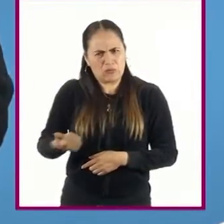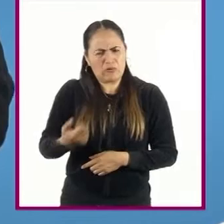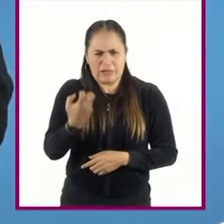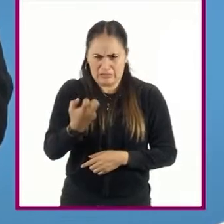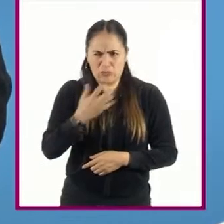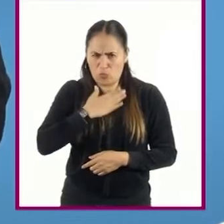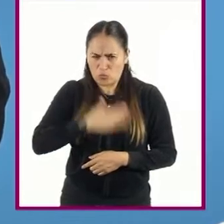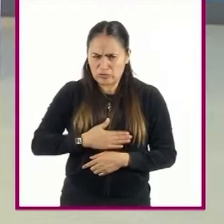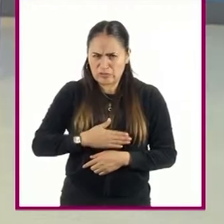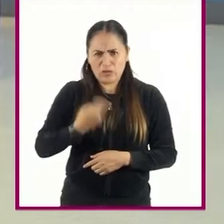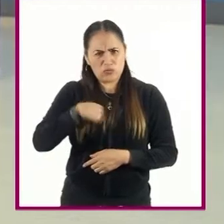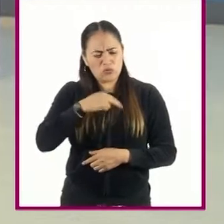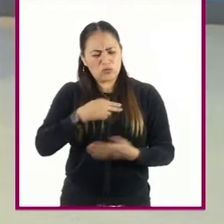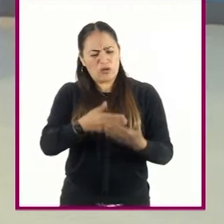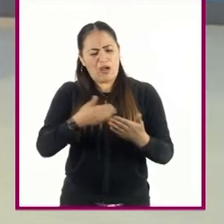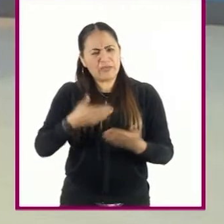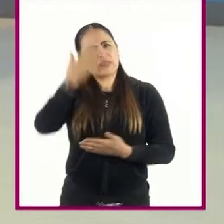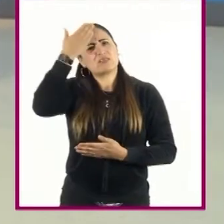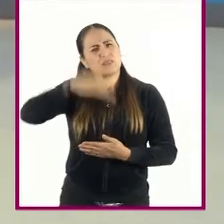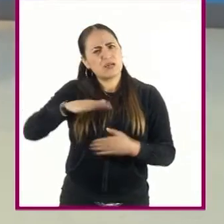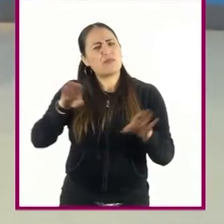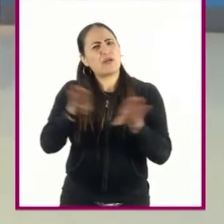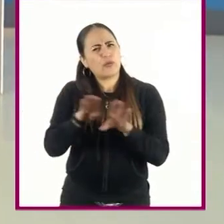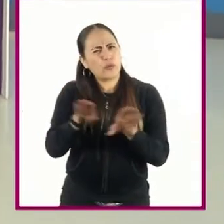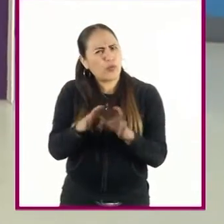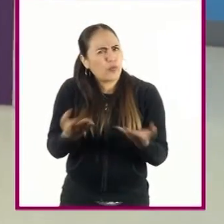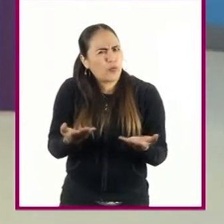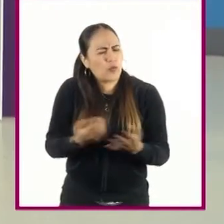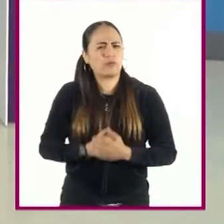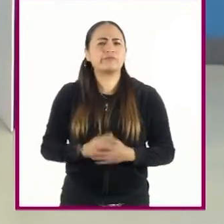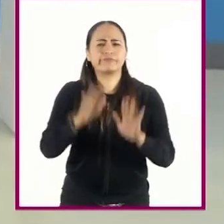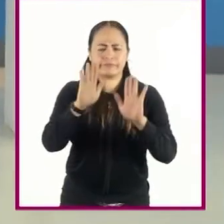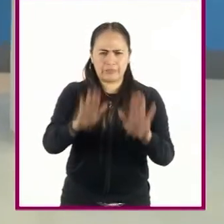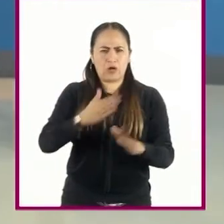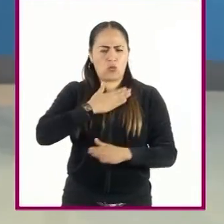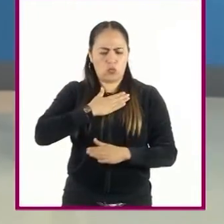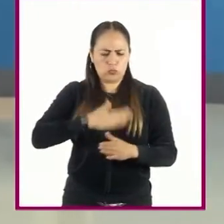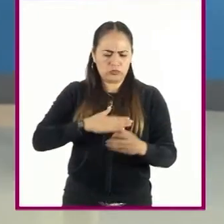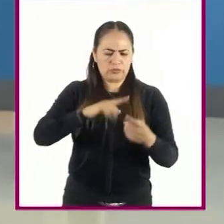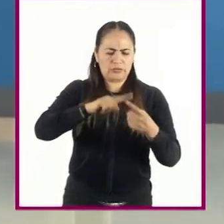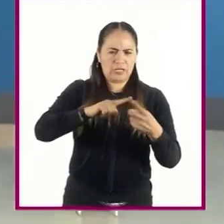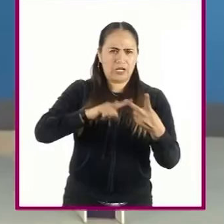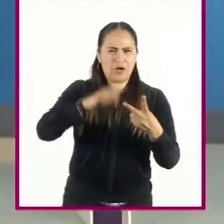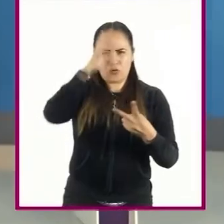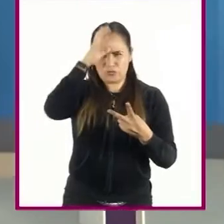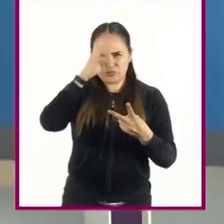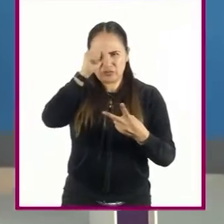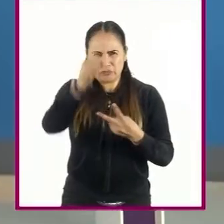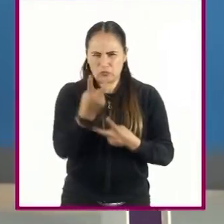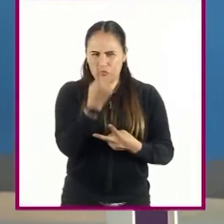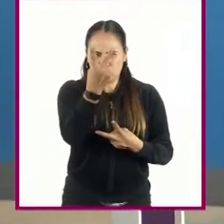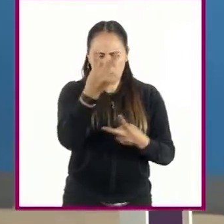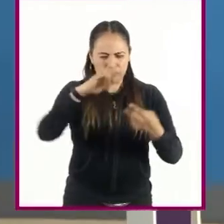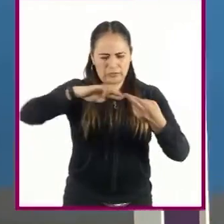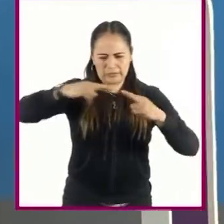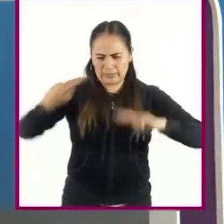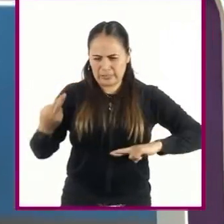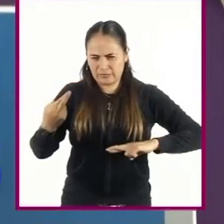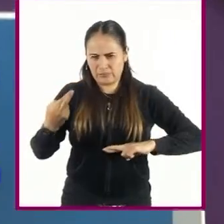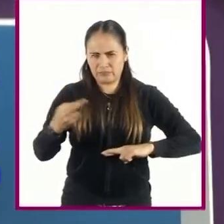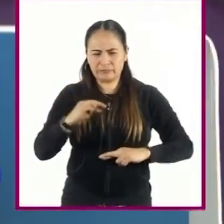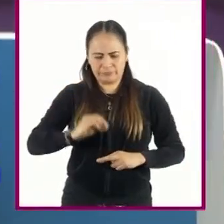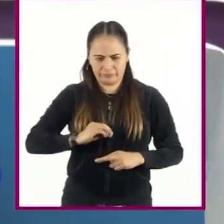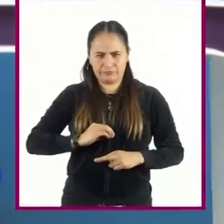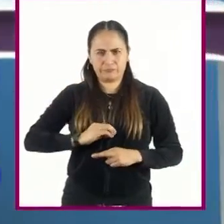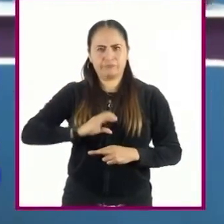justos? Pues la justicia está emparentada con dos conceptos bastante conocidos para ustedes: dignidad